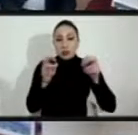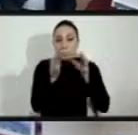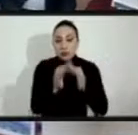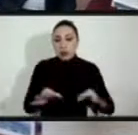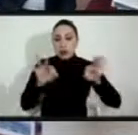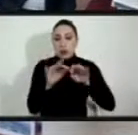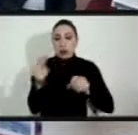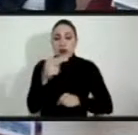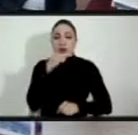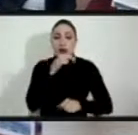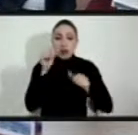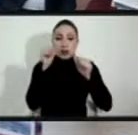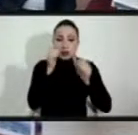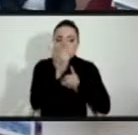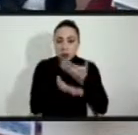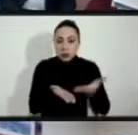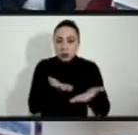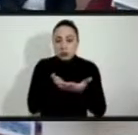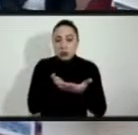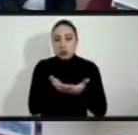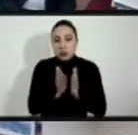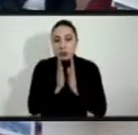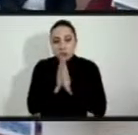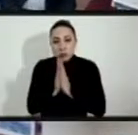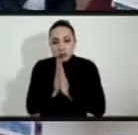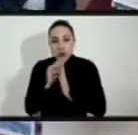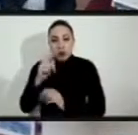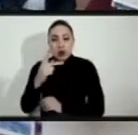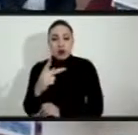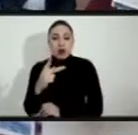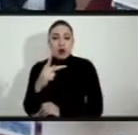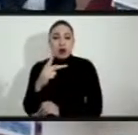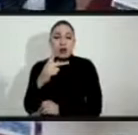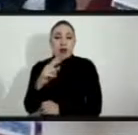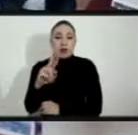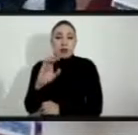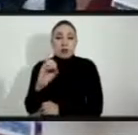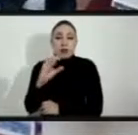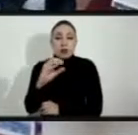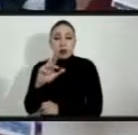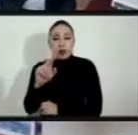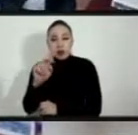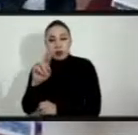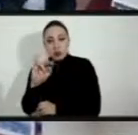la intervención de la Procuraduría Social de la Ciudad de México en la renovación de la